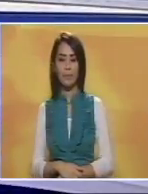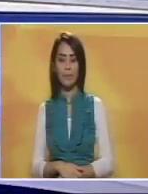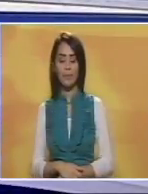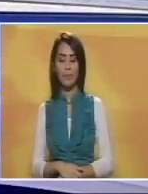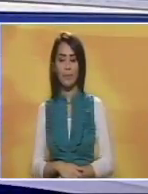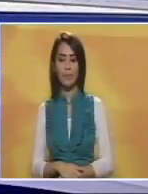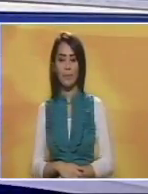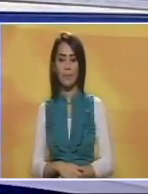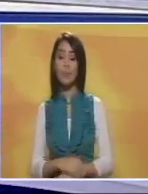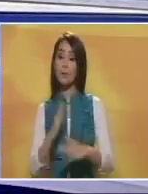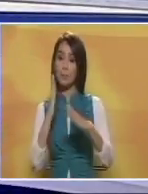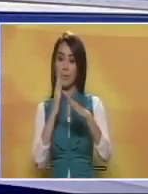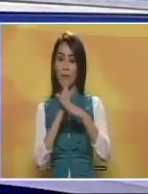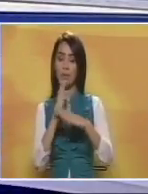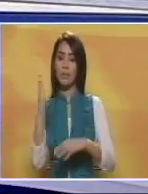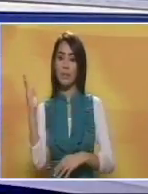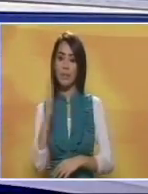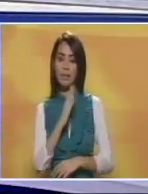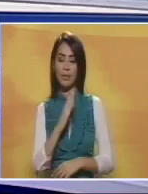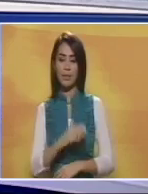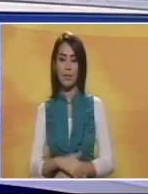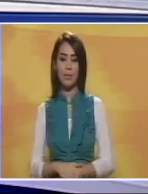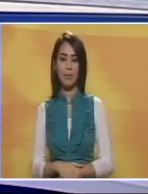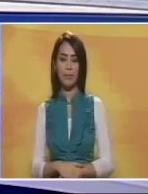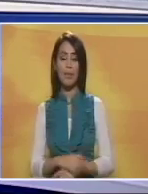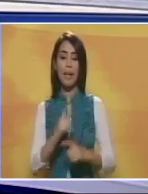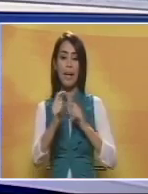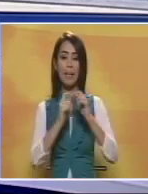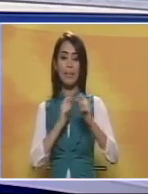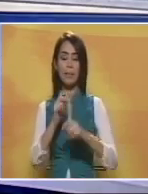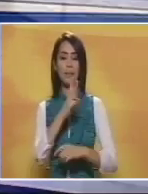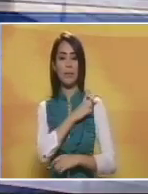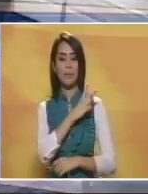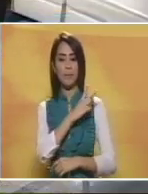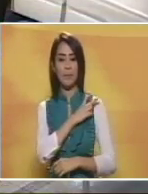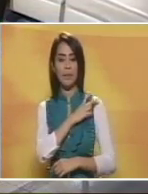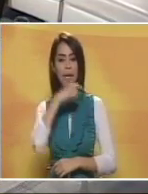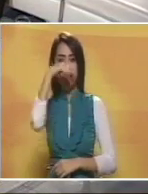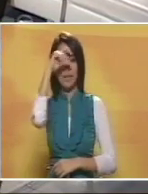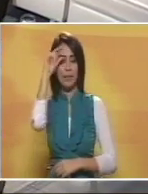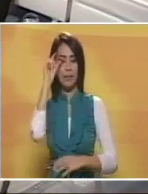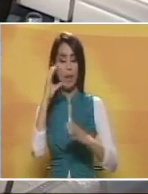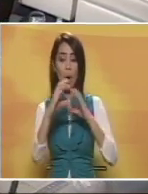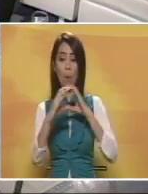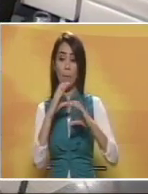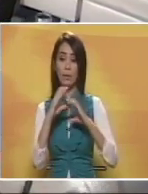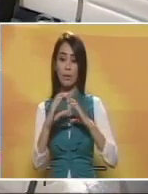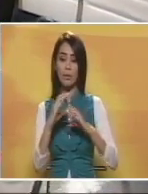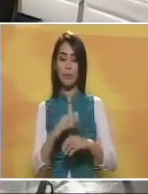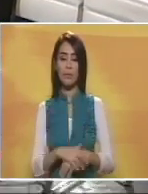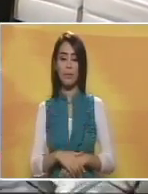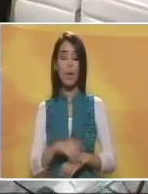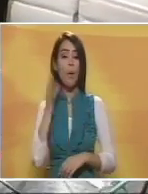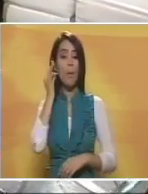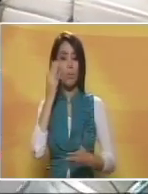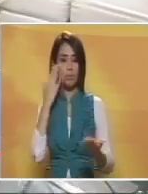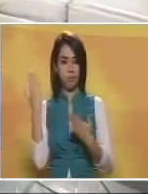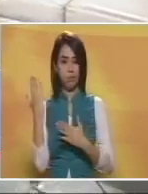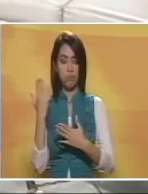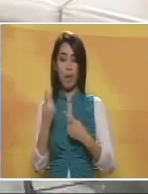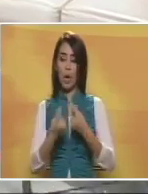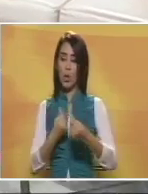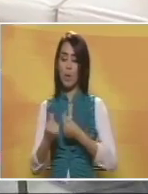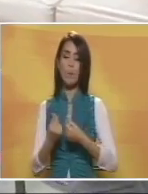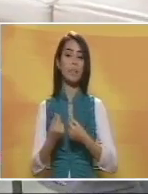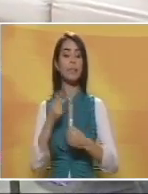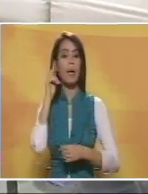Es momento de hacer una breve pausa y al regreso. En entrevista a Venevisión, Endrina estará conversando con Pascualina Curcio,